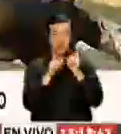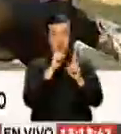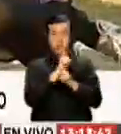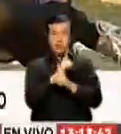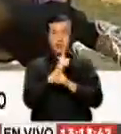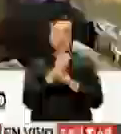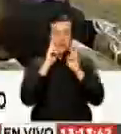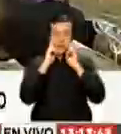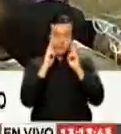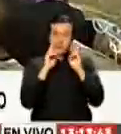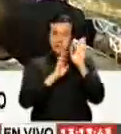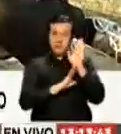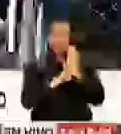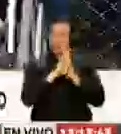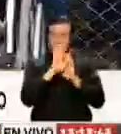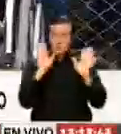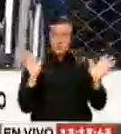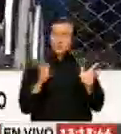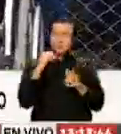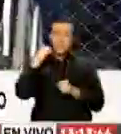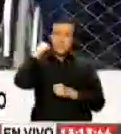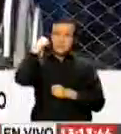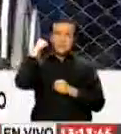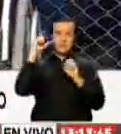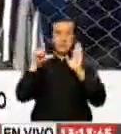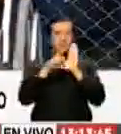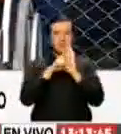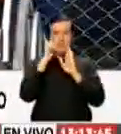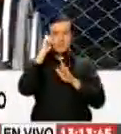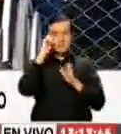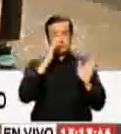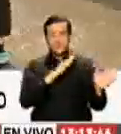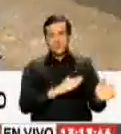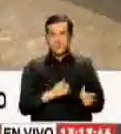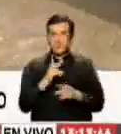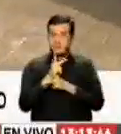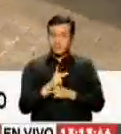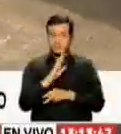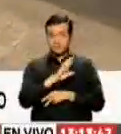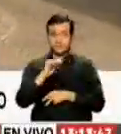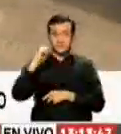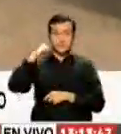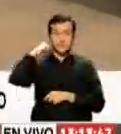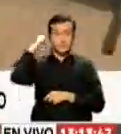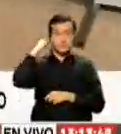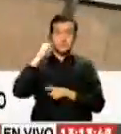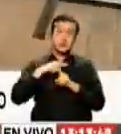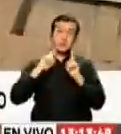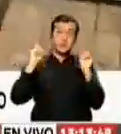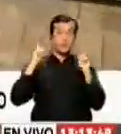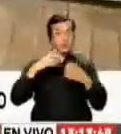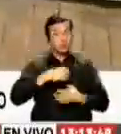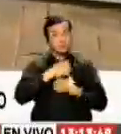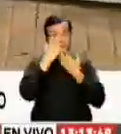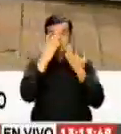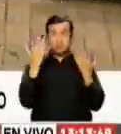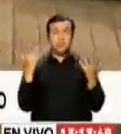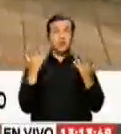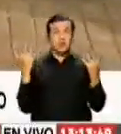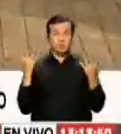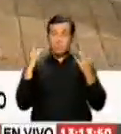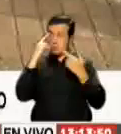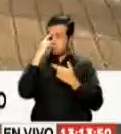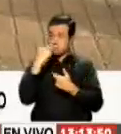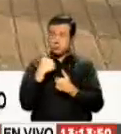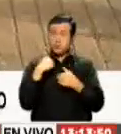discapacidad reconocen avances en la promulgación de políticas públicas desde el gobierno para la protección de sus derechos, pero también reclaman la vulneración de los